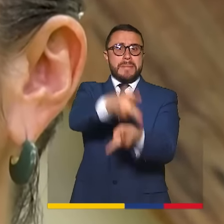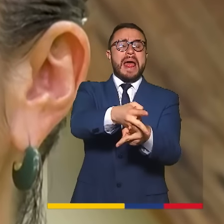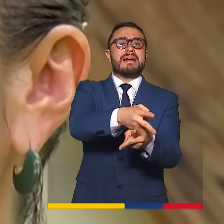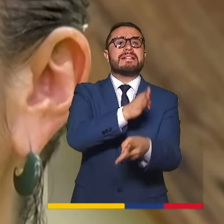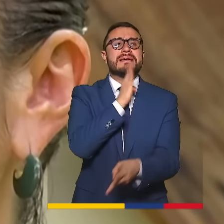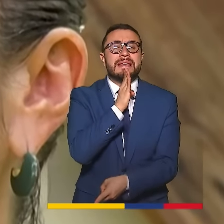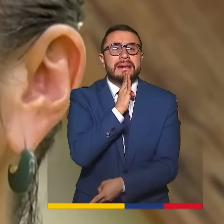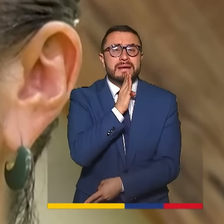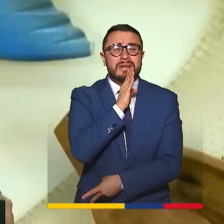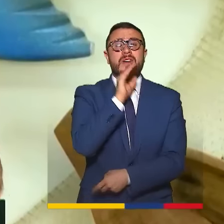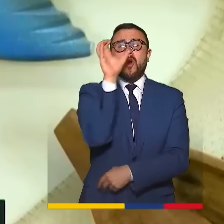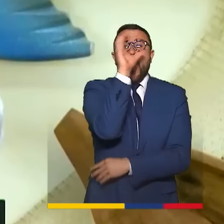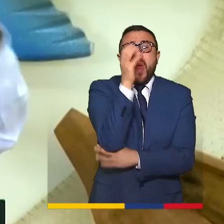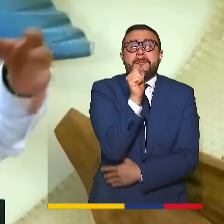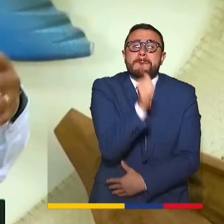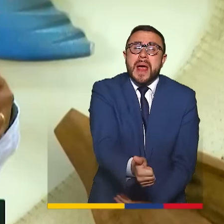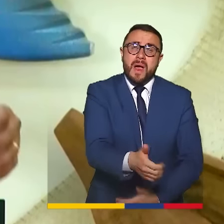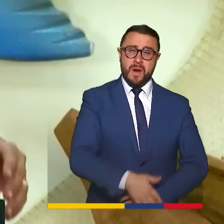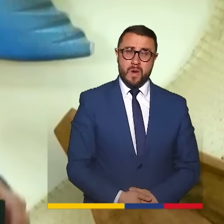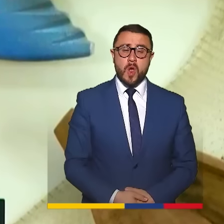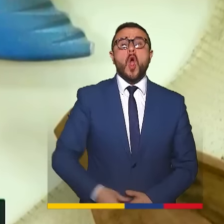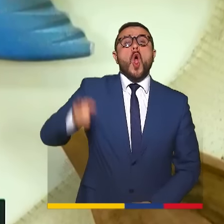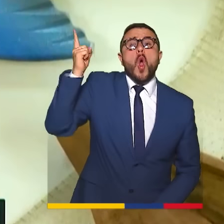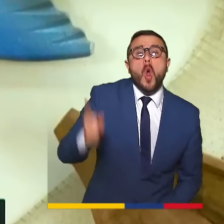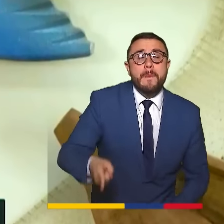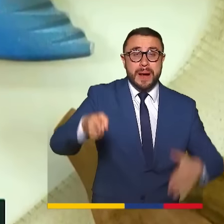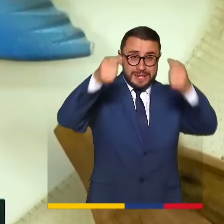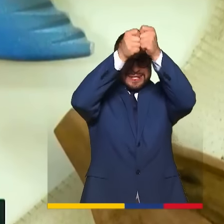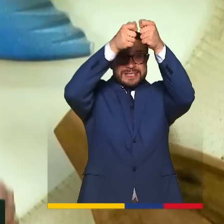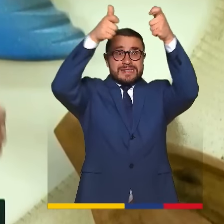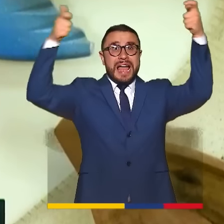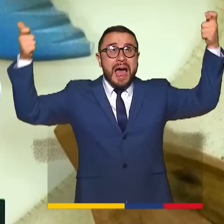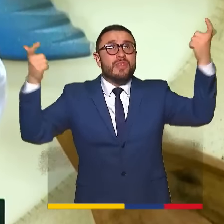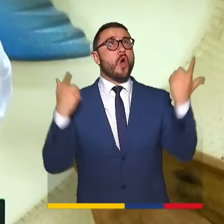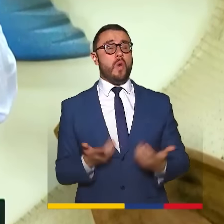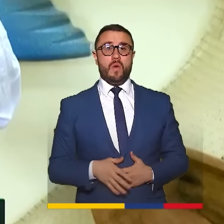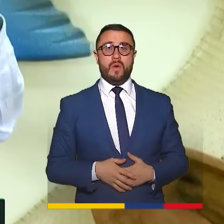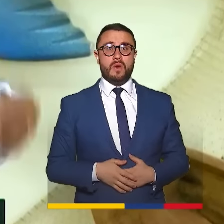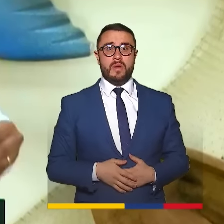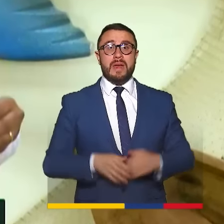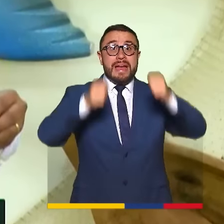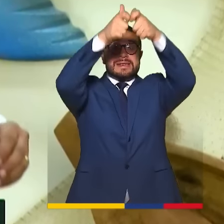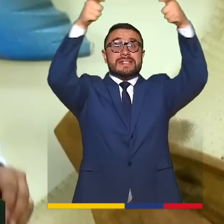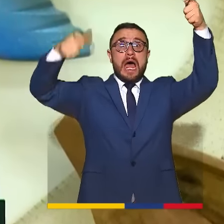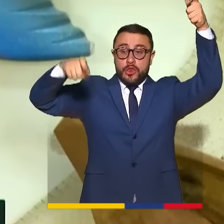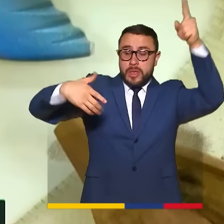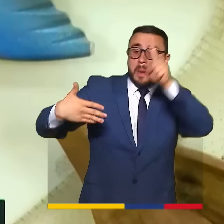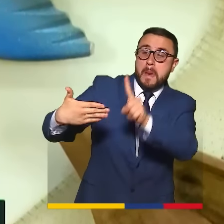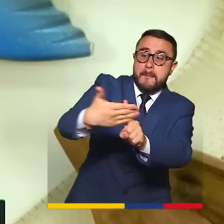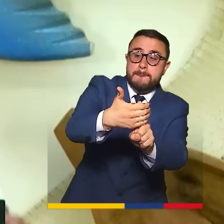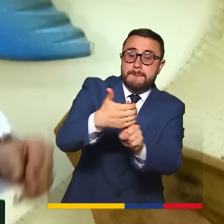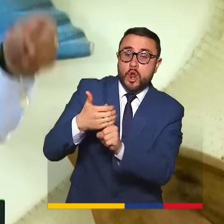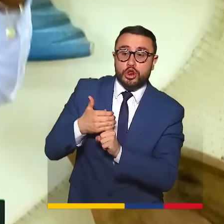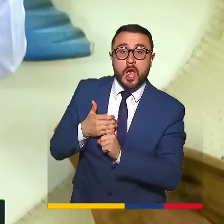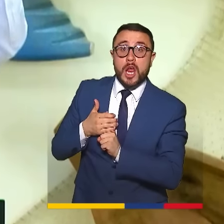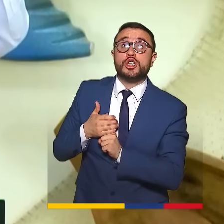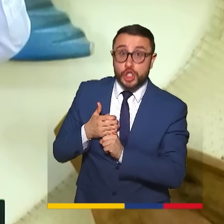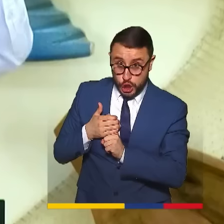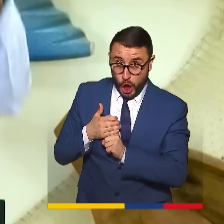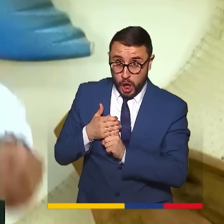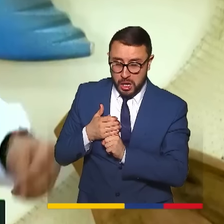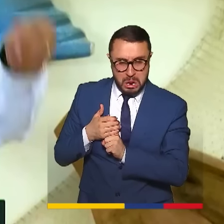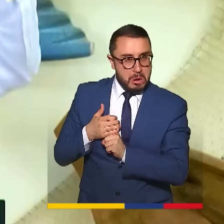porque su Estado, el que creó él mismo, que debería ser su protector, se